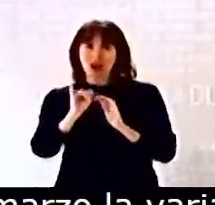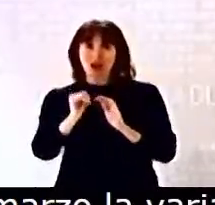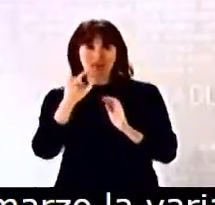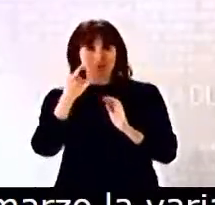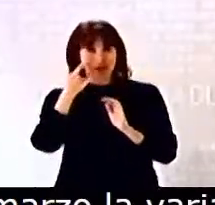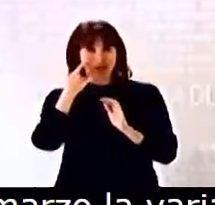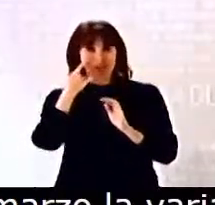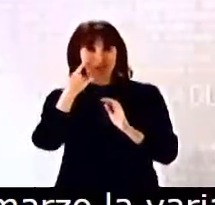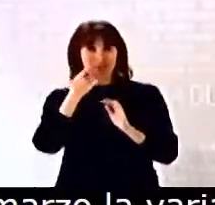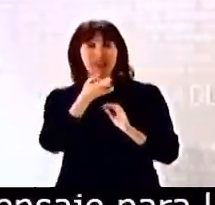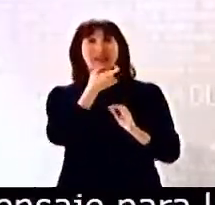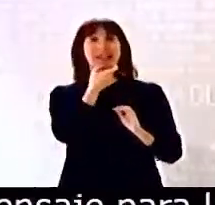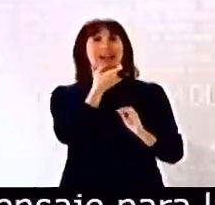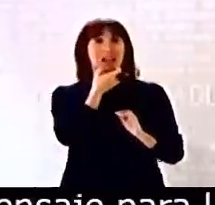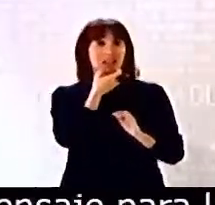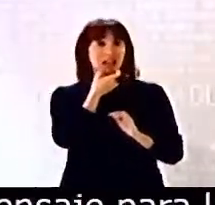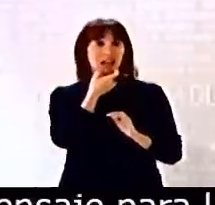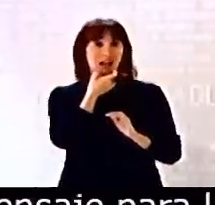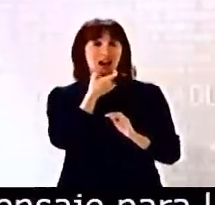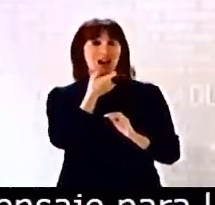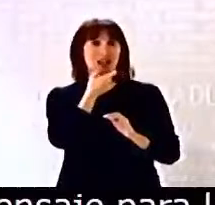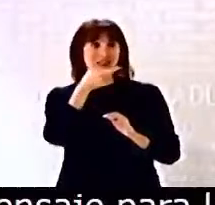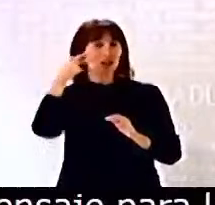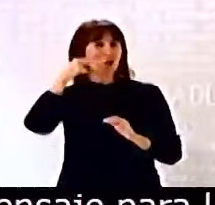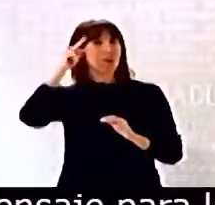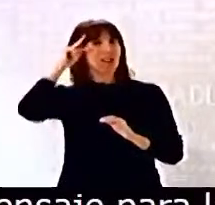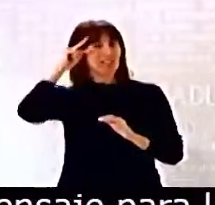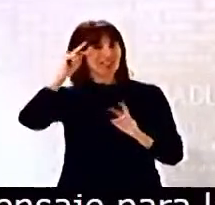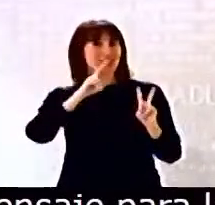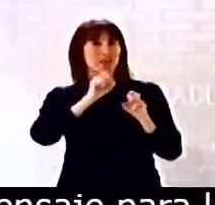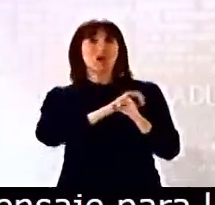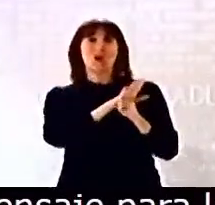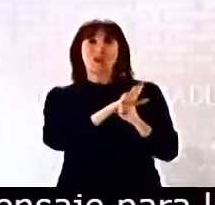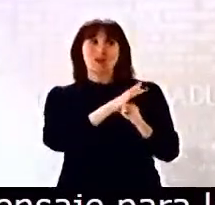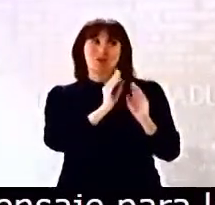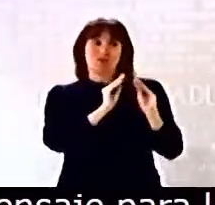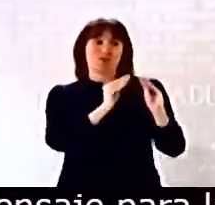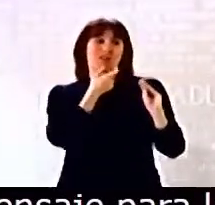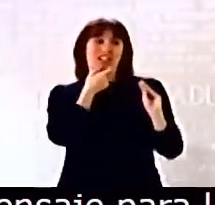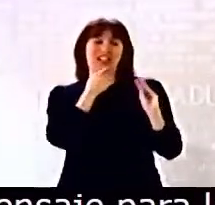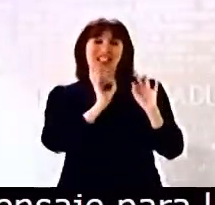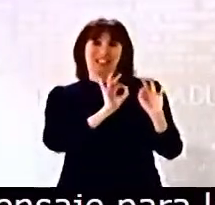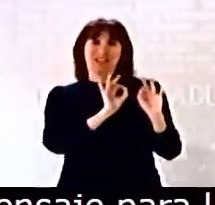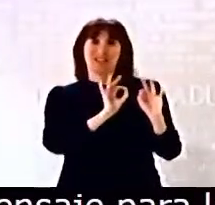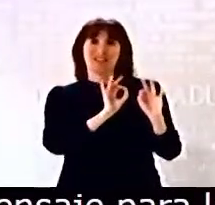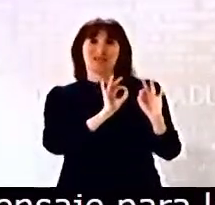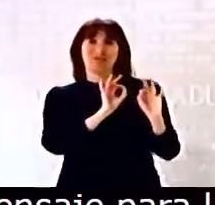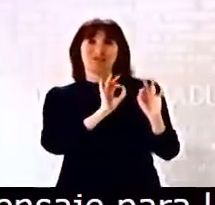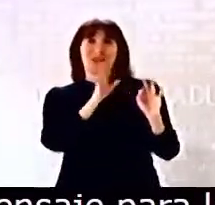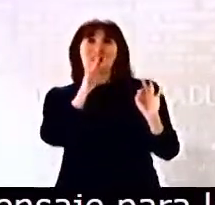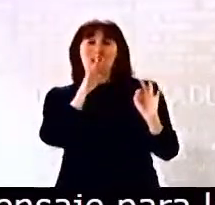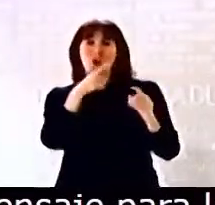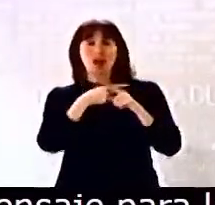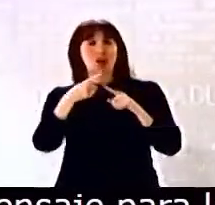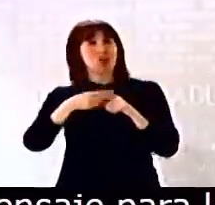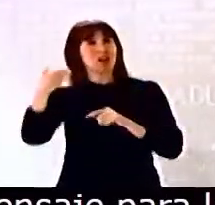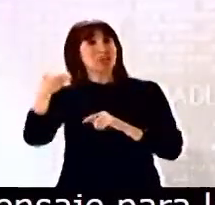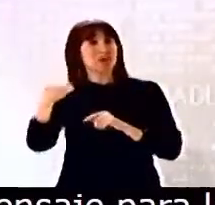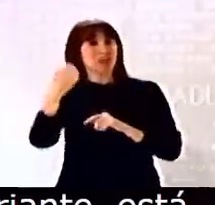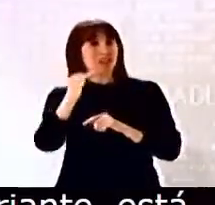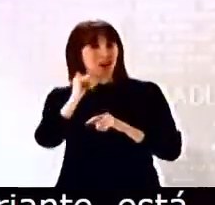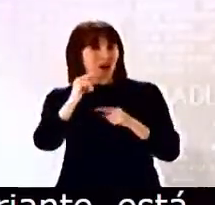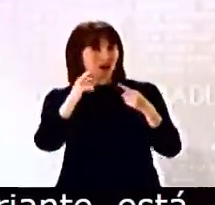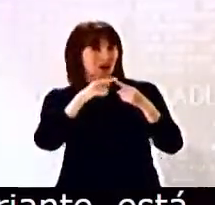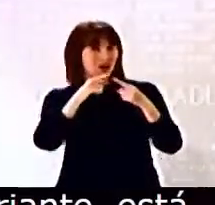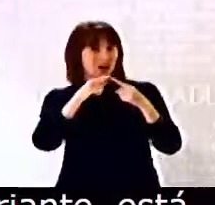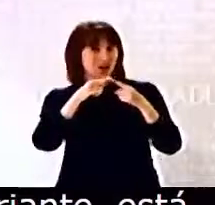Reino Unido, que tiene mucha experiencia en la variante británica, está viendo dos cosas muy importantes. Uno,